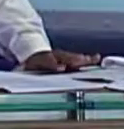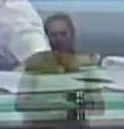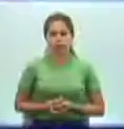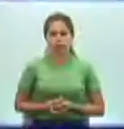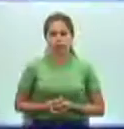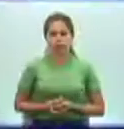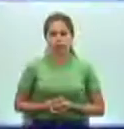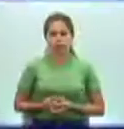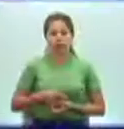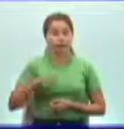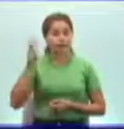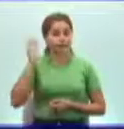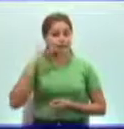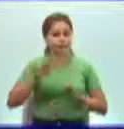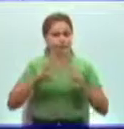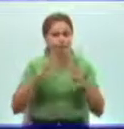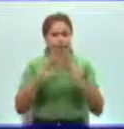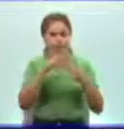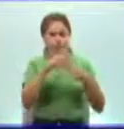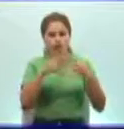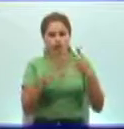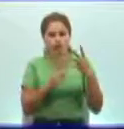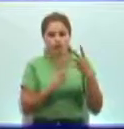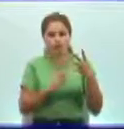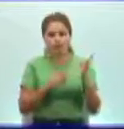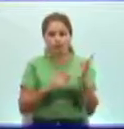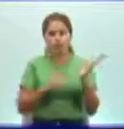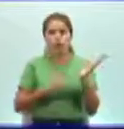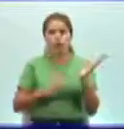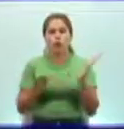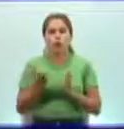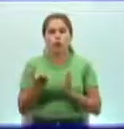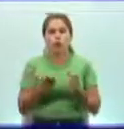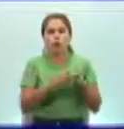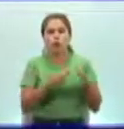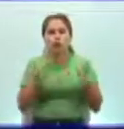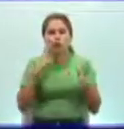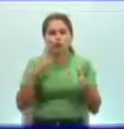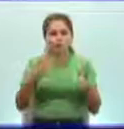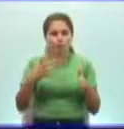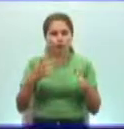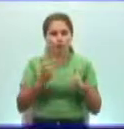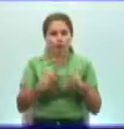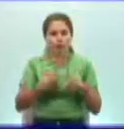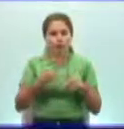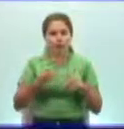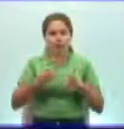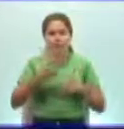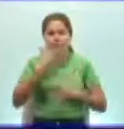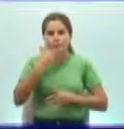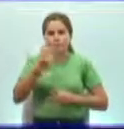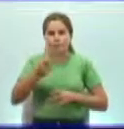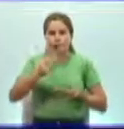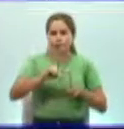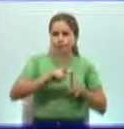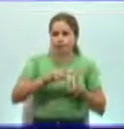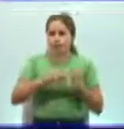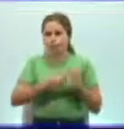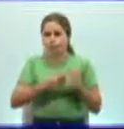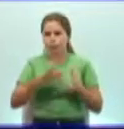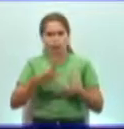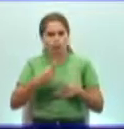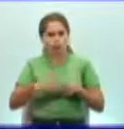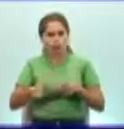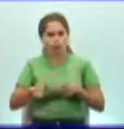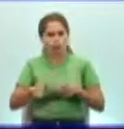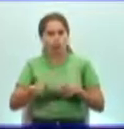Conocido entonces todos estos elementos de corriente eléctrica, intensidad de la corriente y su importancia para el funcionamiento de los dispositivos electrónicos, entonces ahora nos